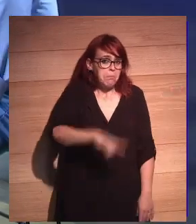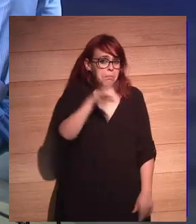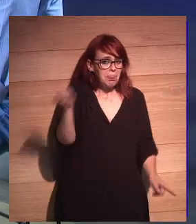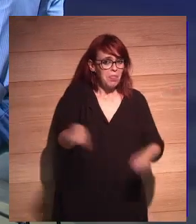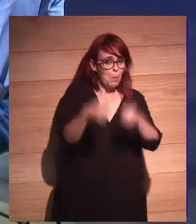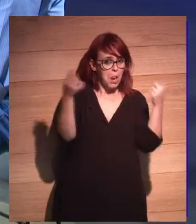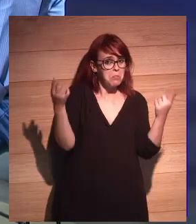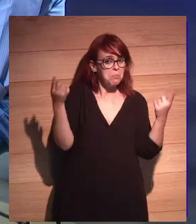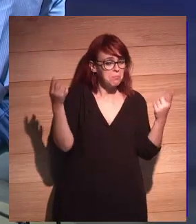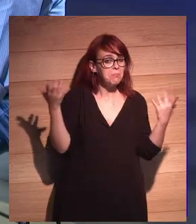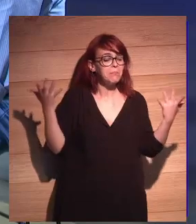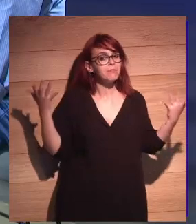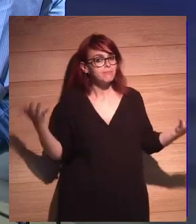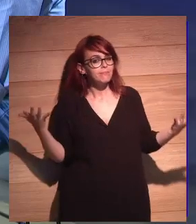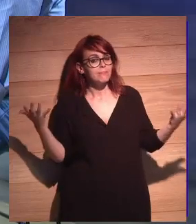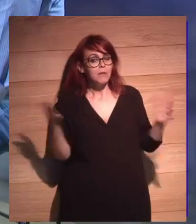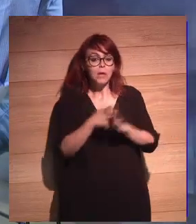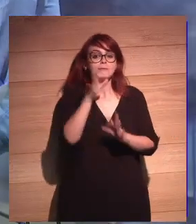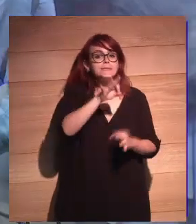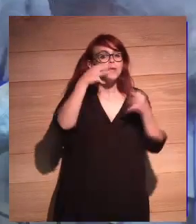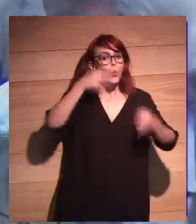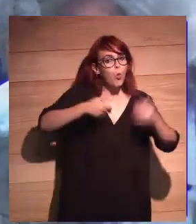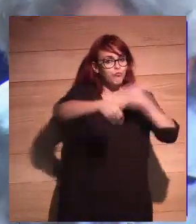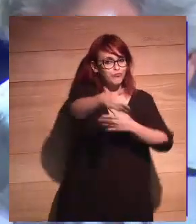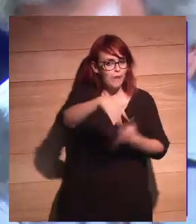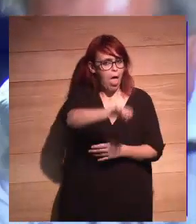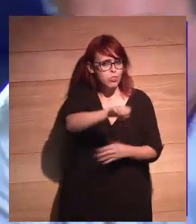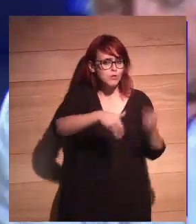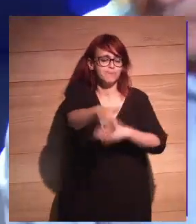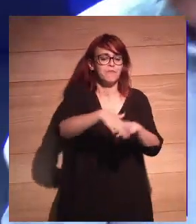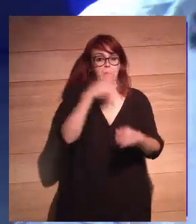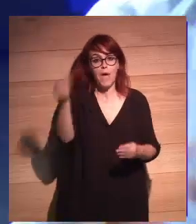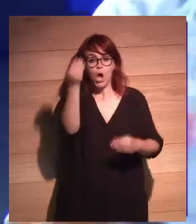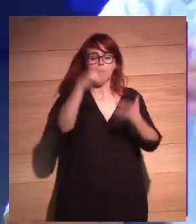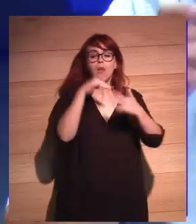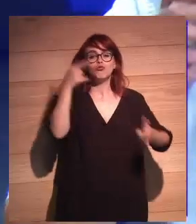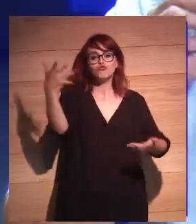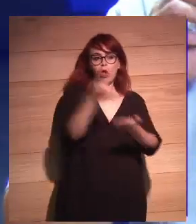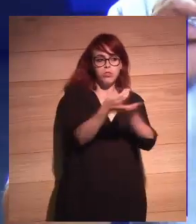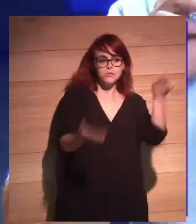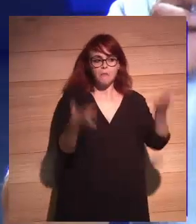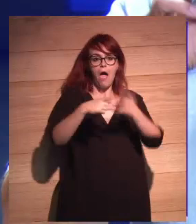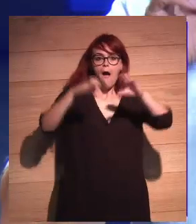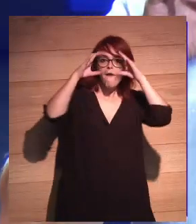eso sí que seguramente dentro de pocos años va a cambiar, porque como decíamos, pues tendremos todas las